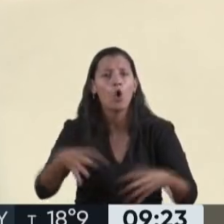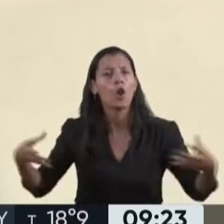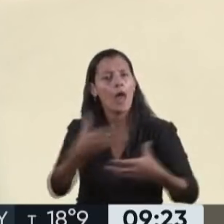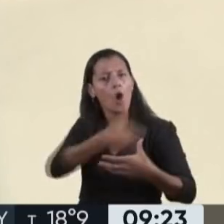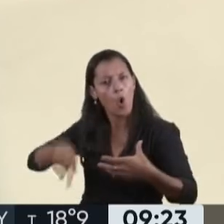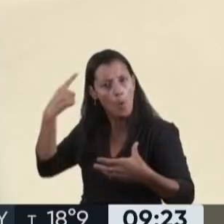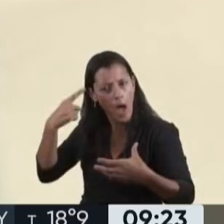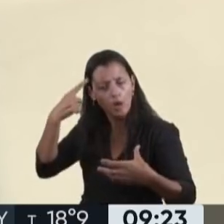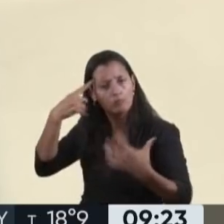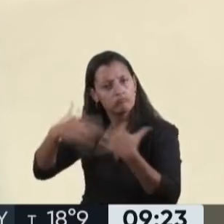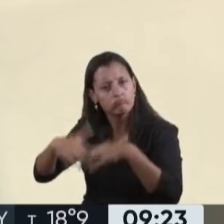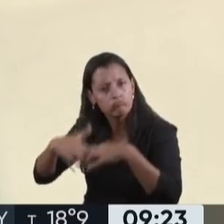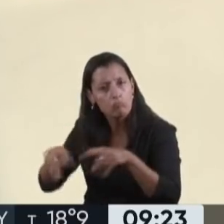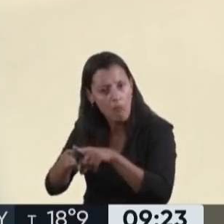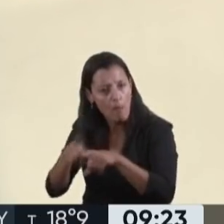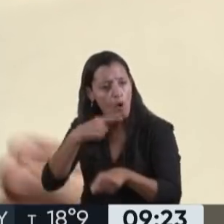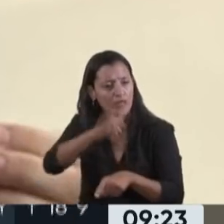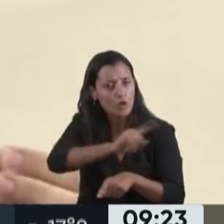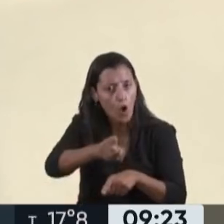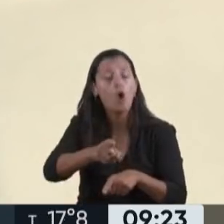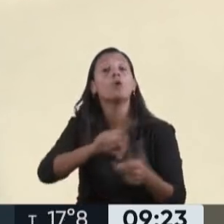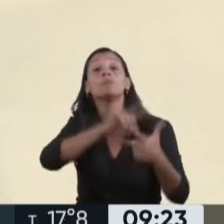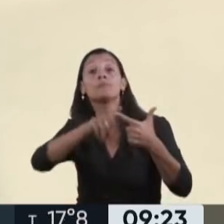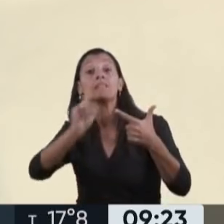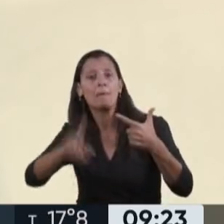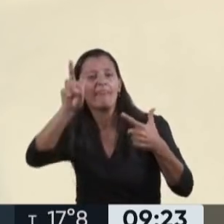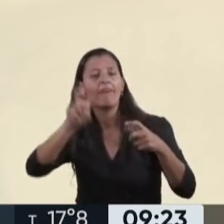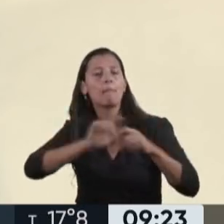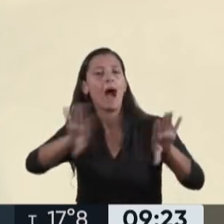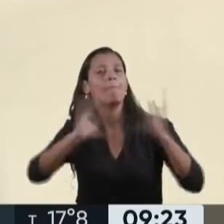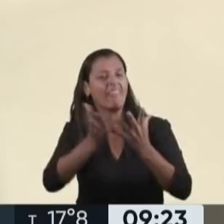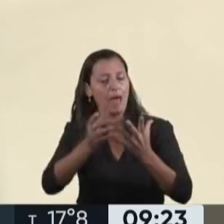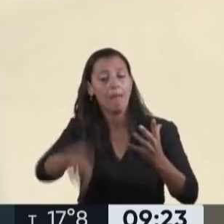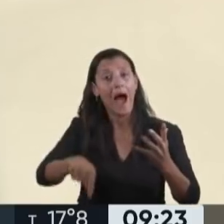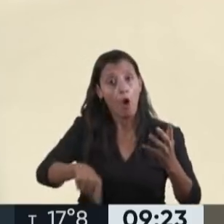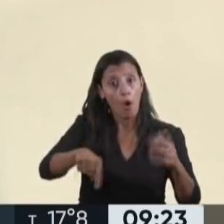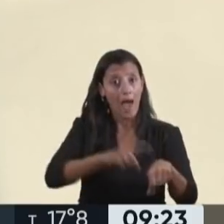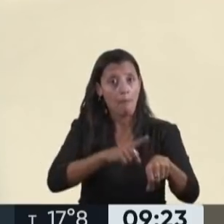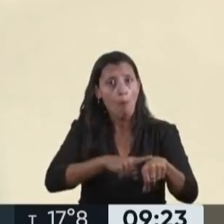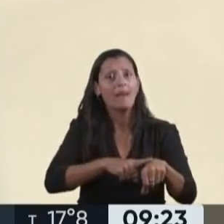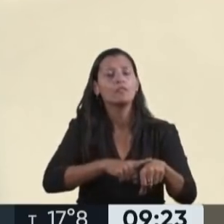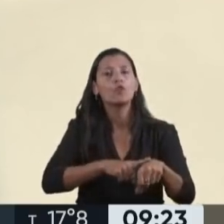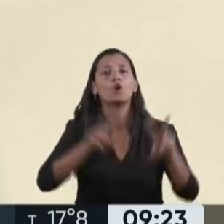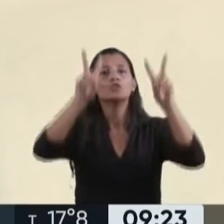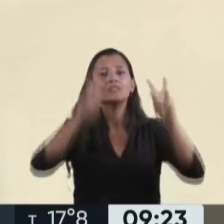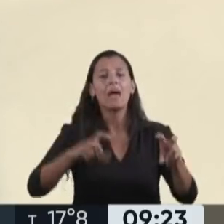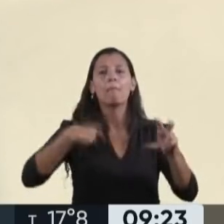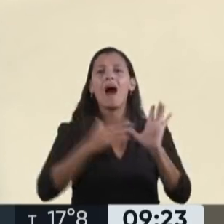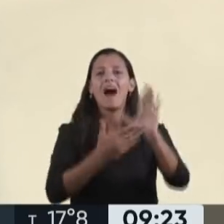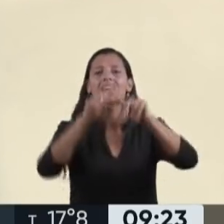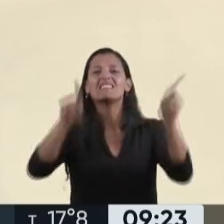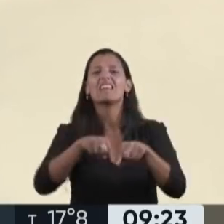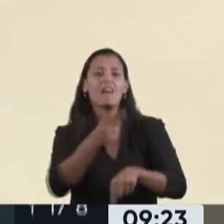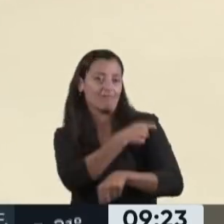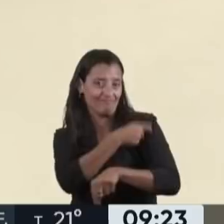y, por otro lado, dentro de lo que es el contexto pandemia, también la Nación está sugiriendo que el pase sanitario que comenzó a implementarse